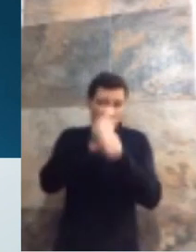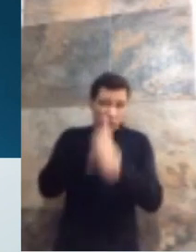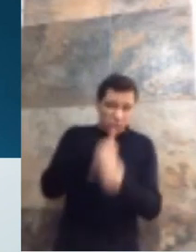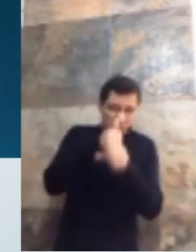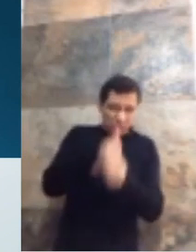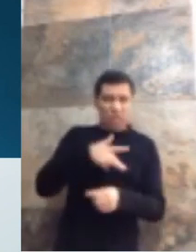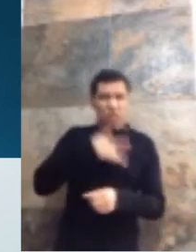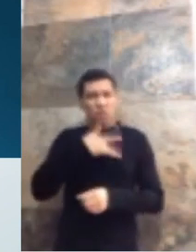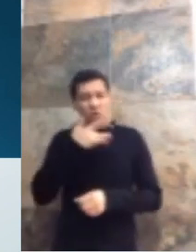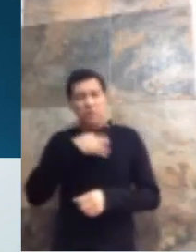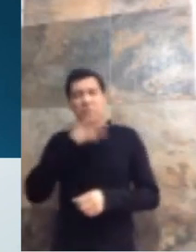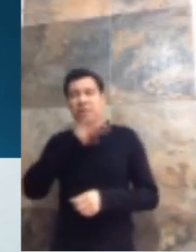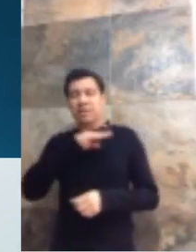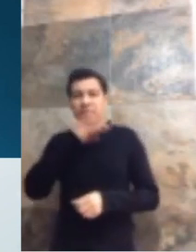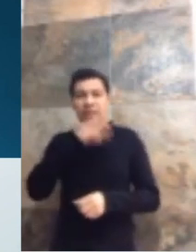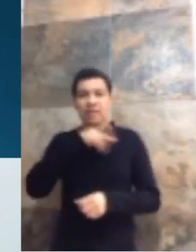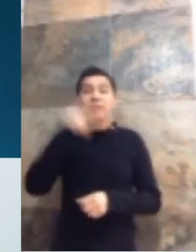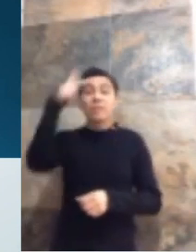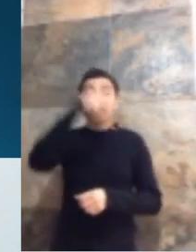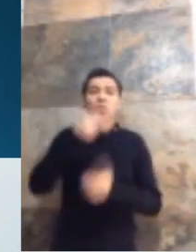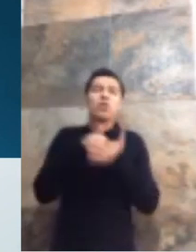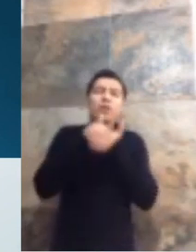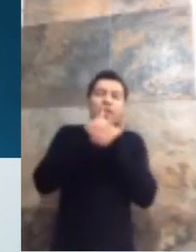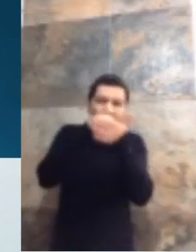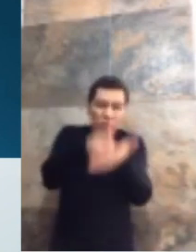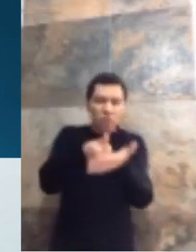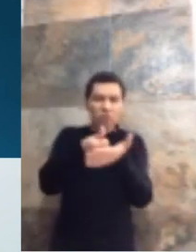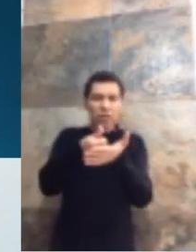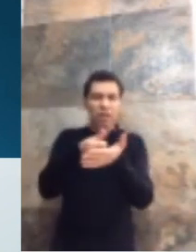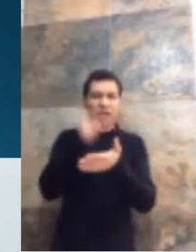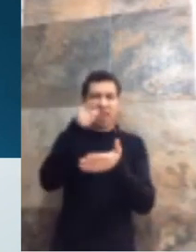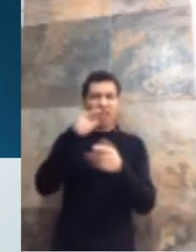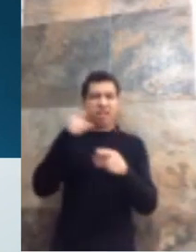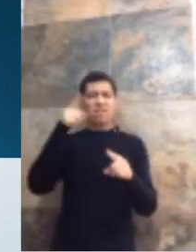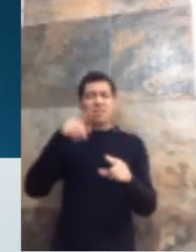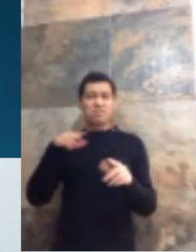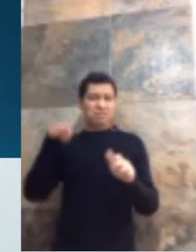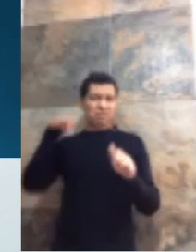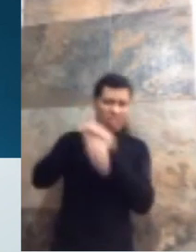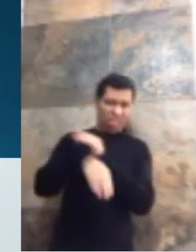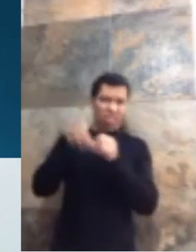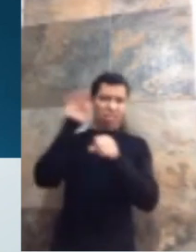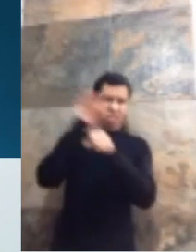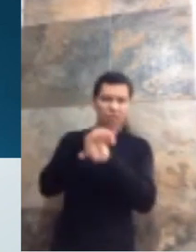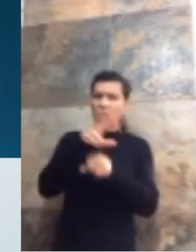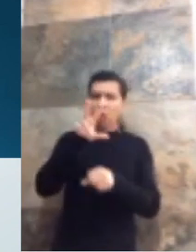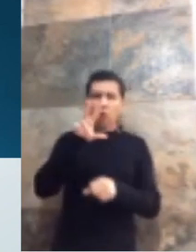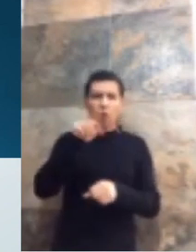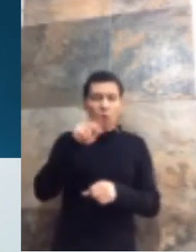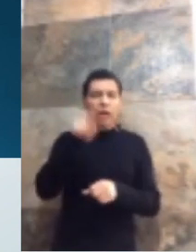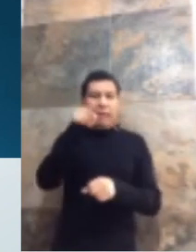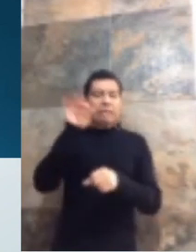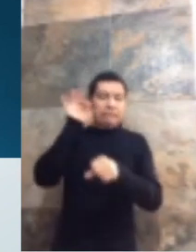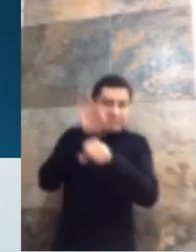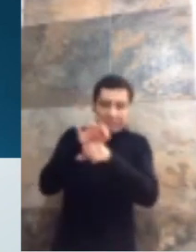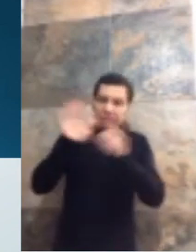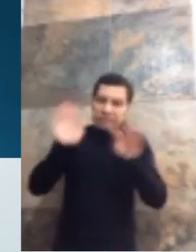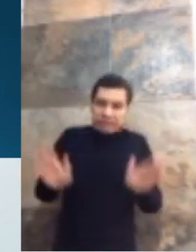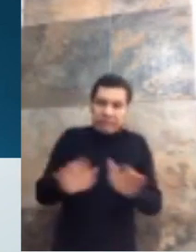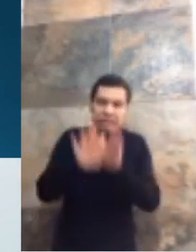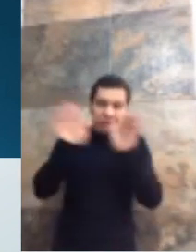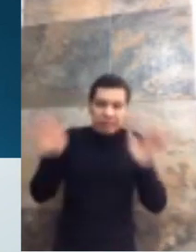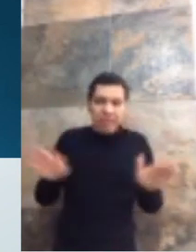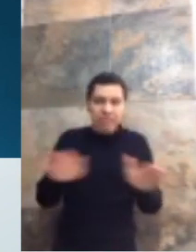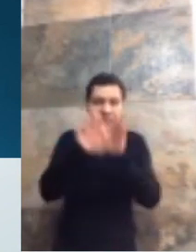funcionar en paz, etcétera. Pero esto tiene que hacerlo el profesional que lo esté haciendo, o el paraprofesional que lo